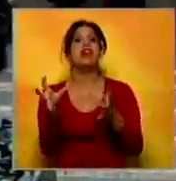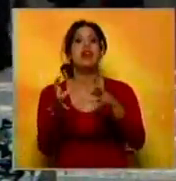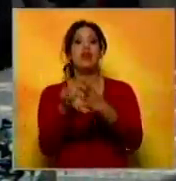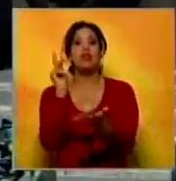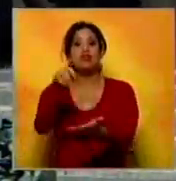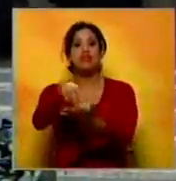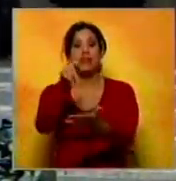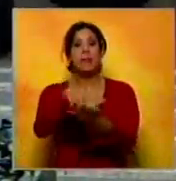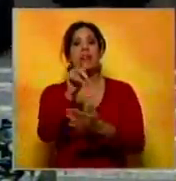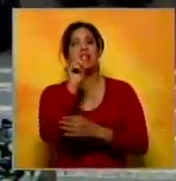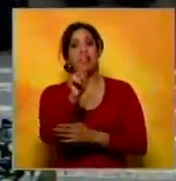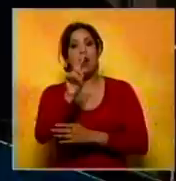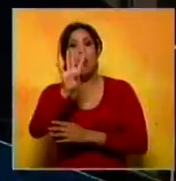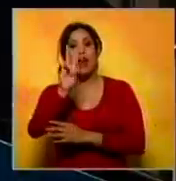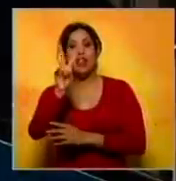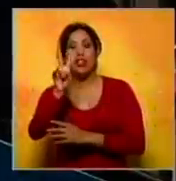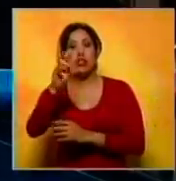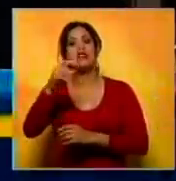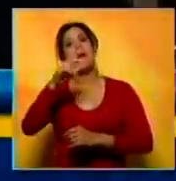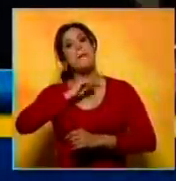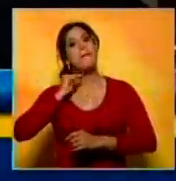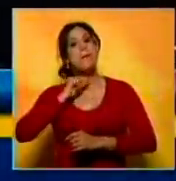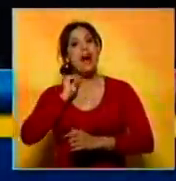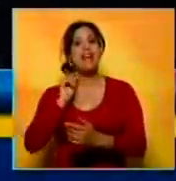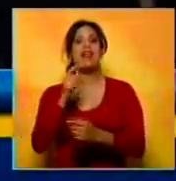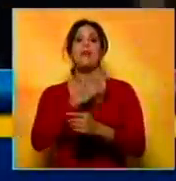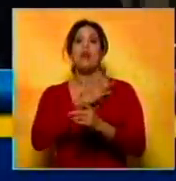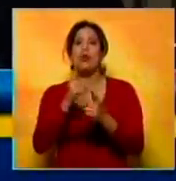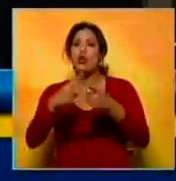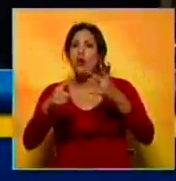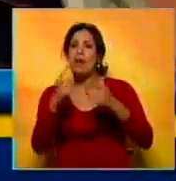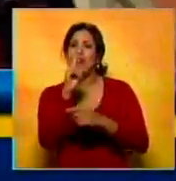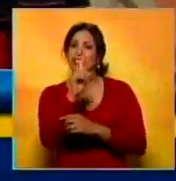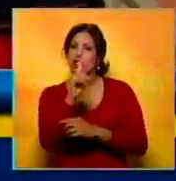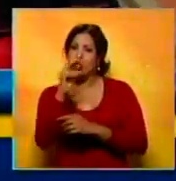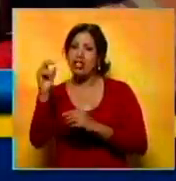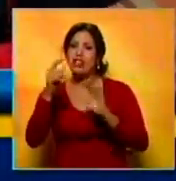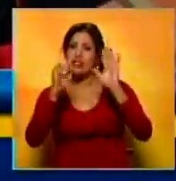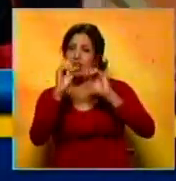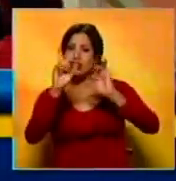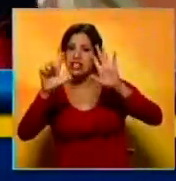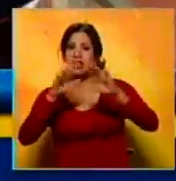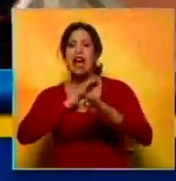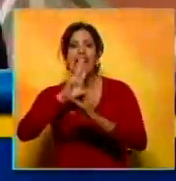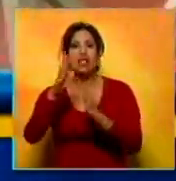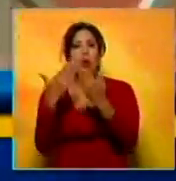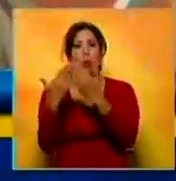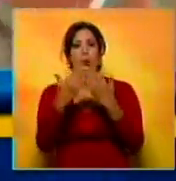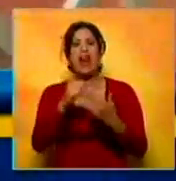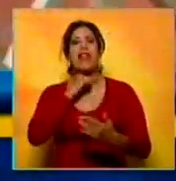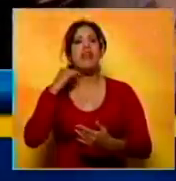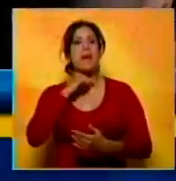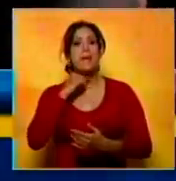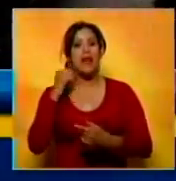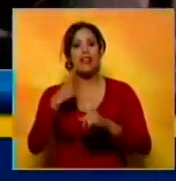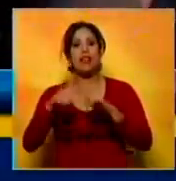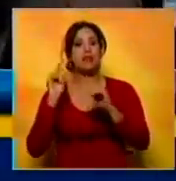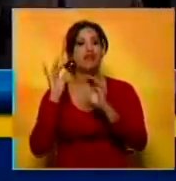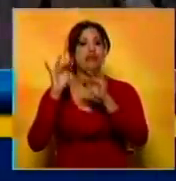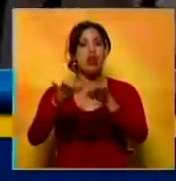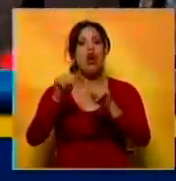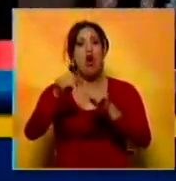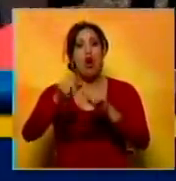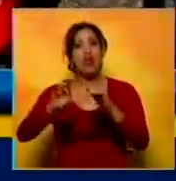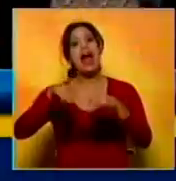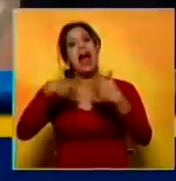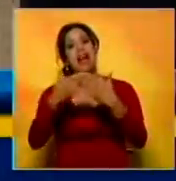reuniones asistieron 142 Cardenales de los 207 que componen el colegio cardenalicio se espera que el resto llegue Entre